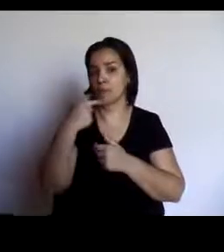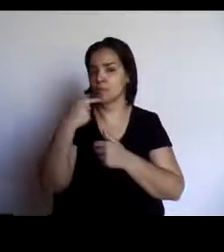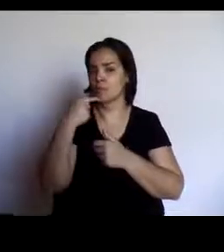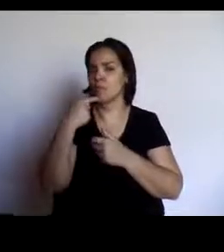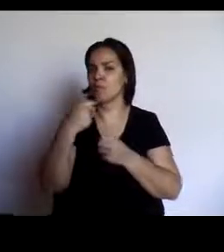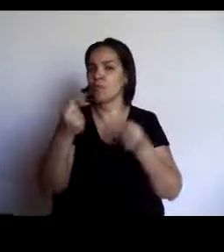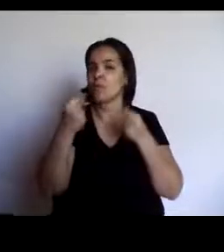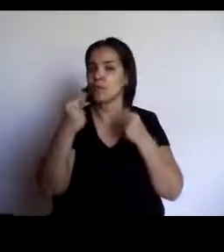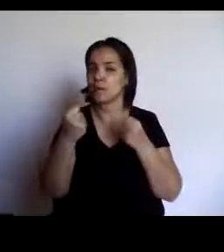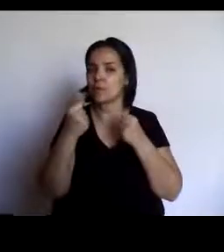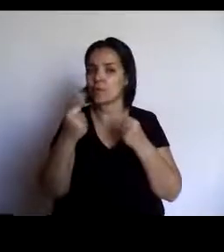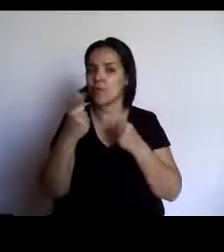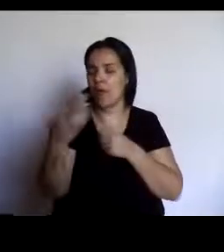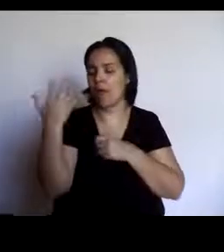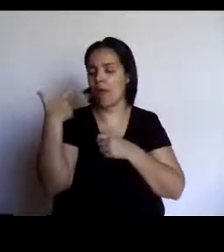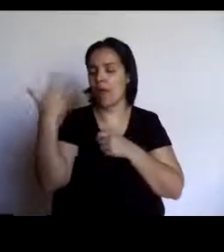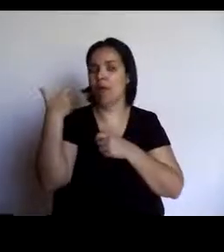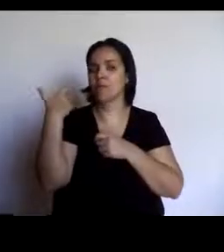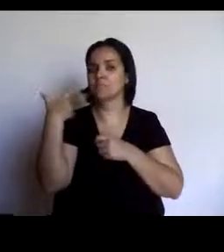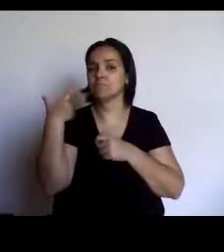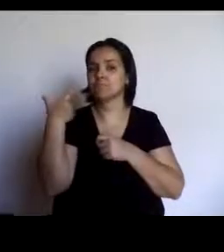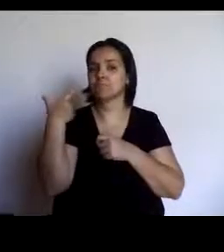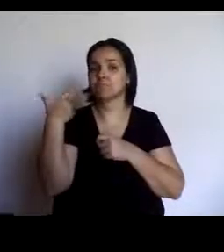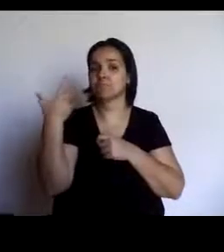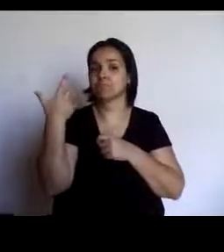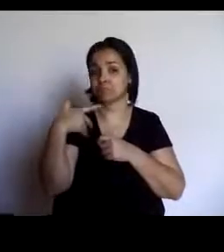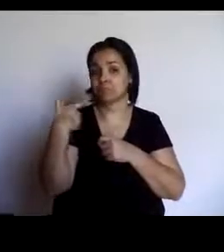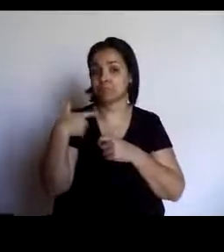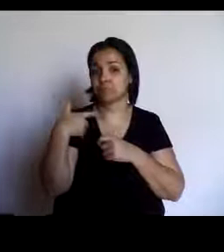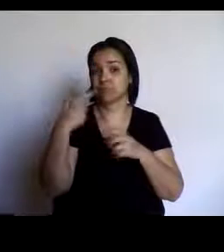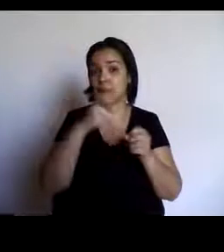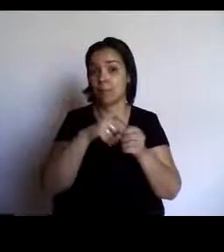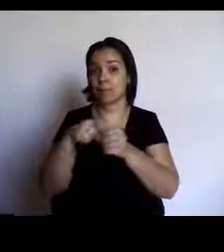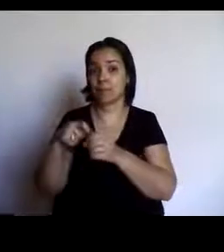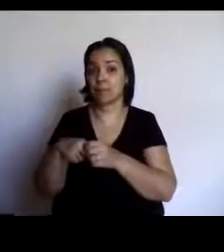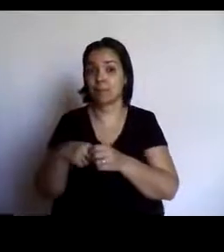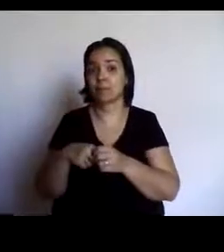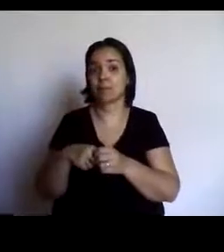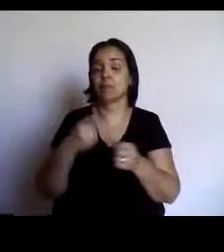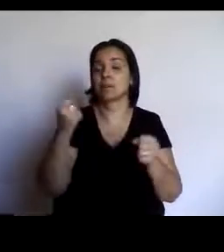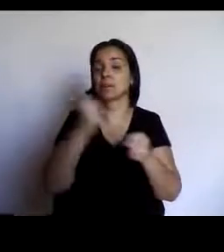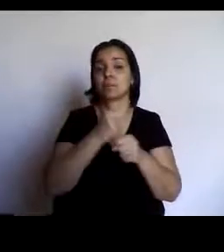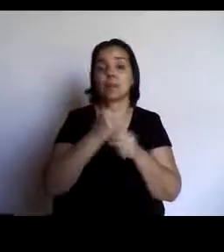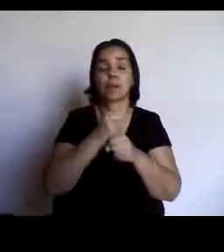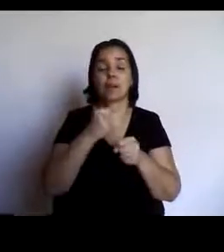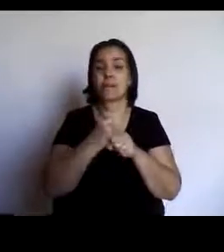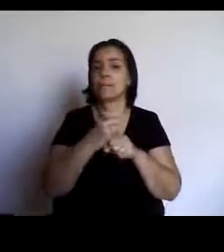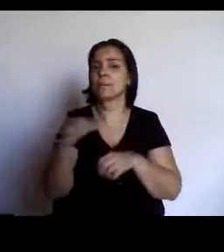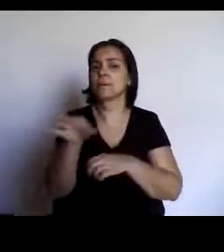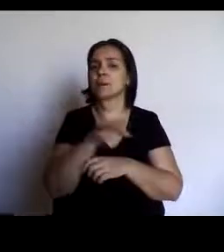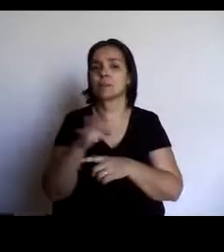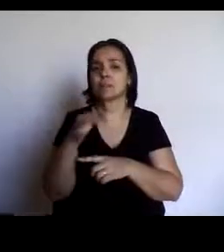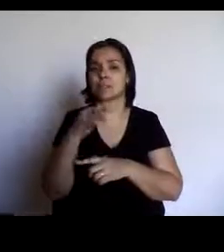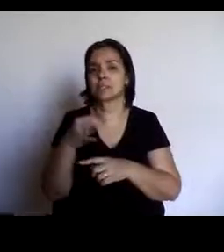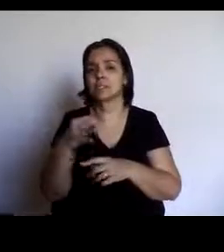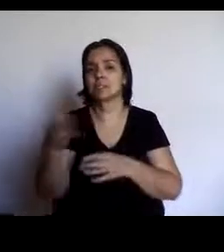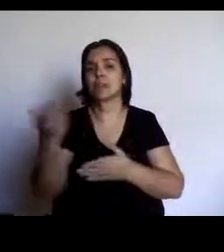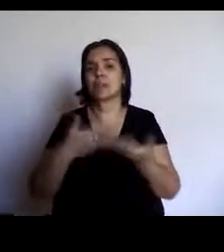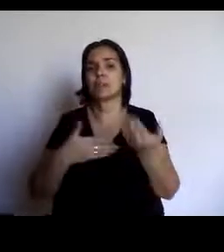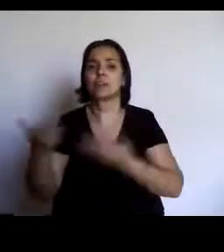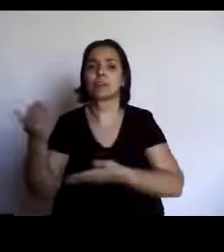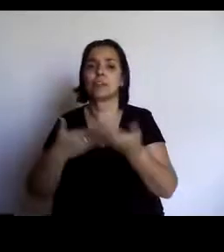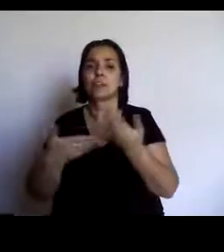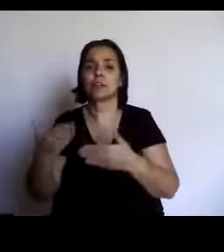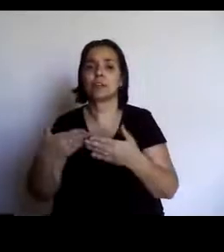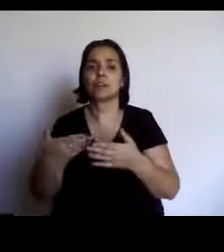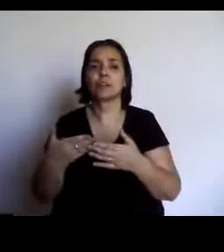y muy antigua, viene de muy atrás, y trabajamos perfectamente con ellos, sino la colaboración estrecha con la Diputación de